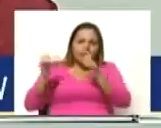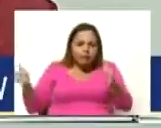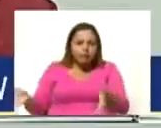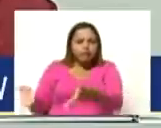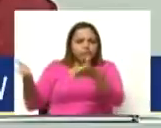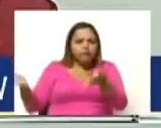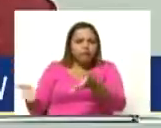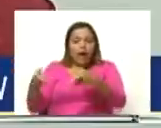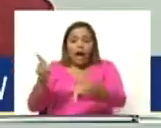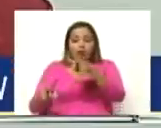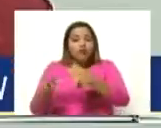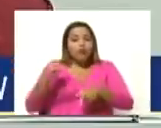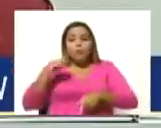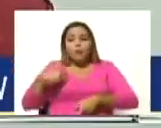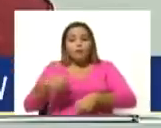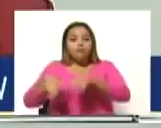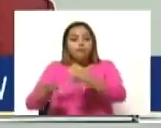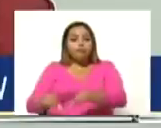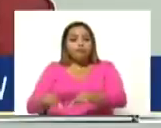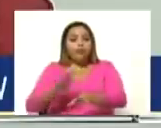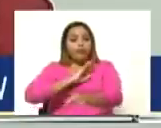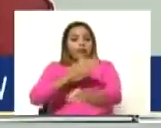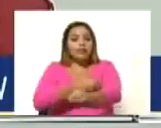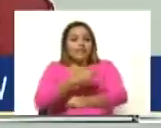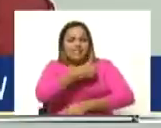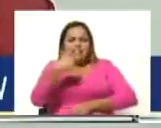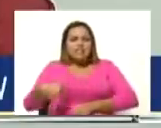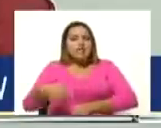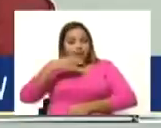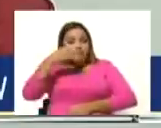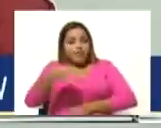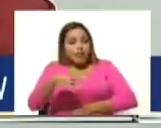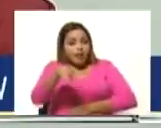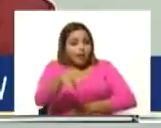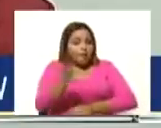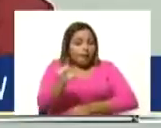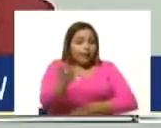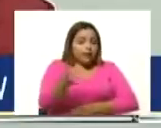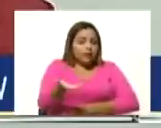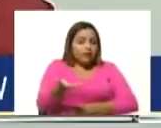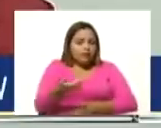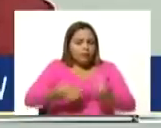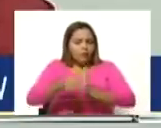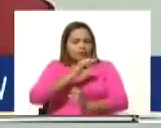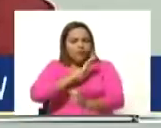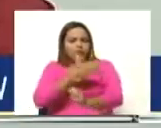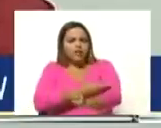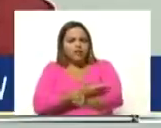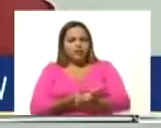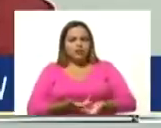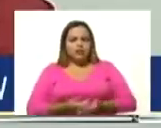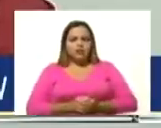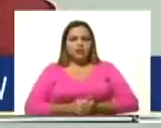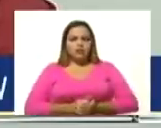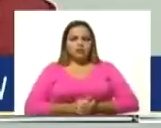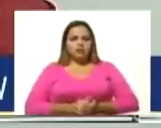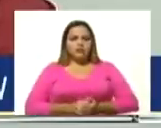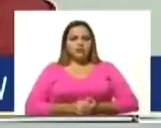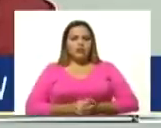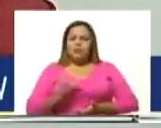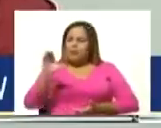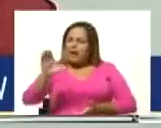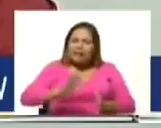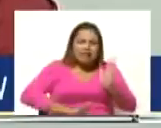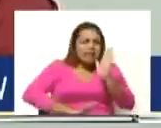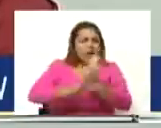para algunos es indetenible. Lo de China es una realidad en este momento, un país